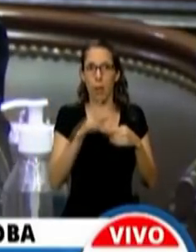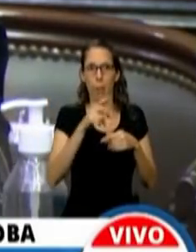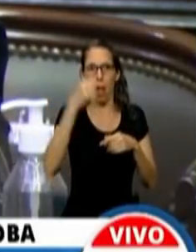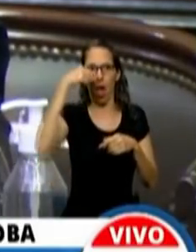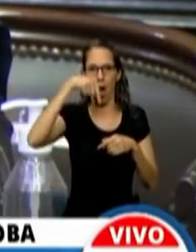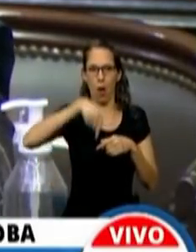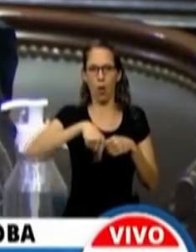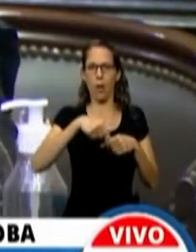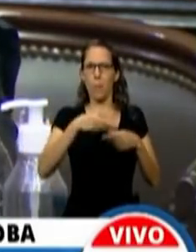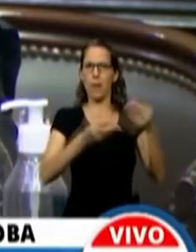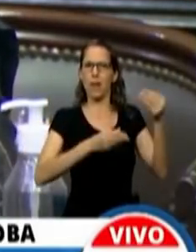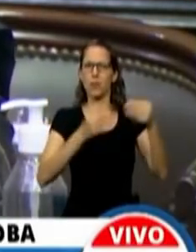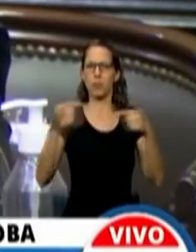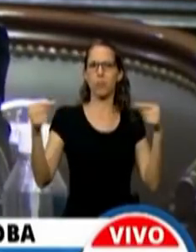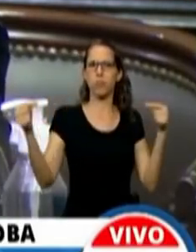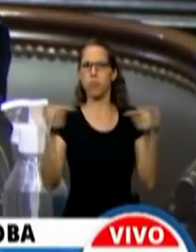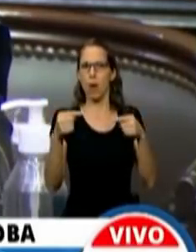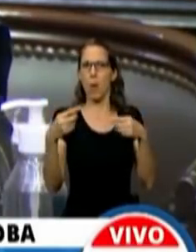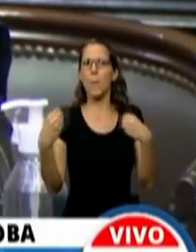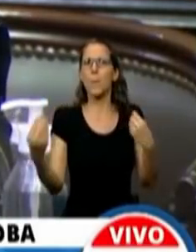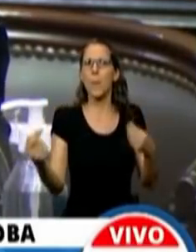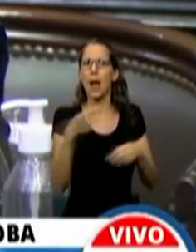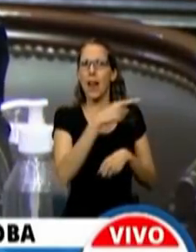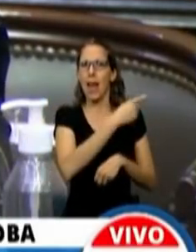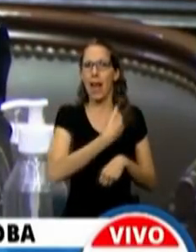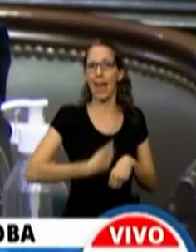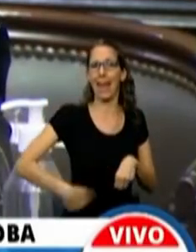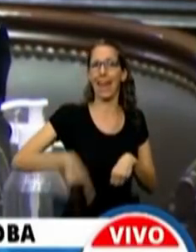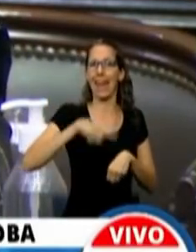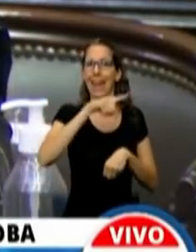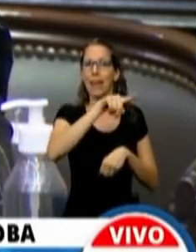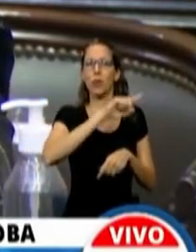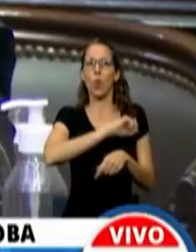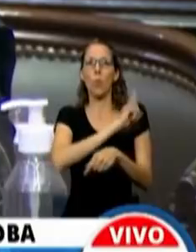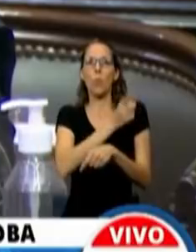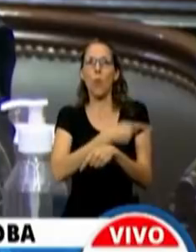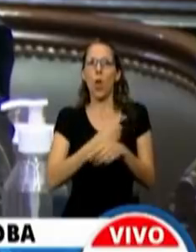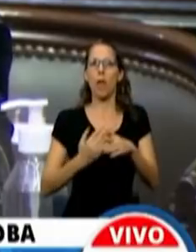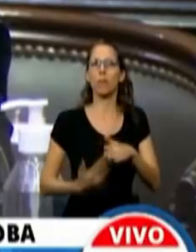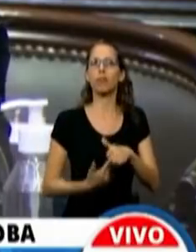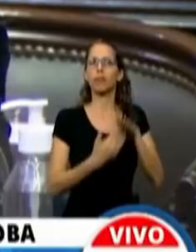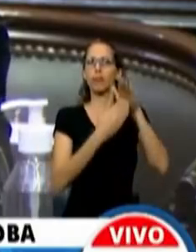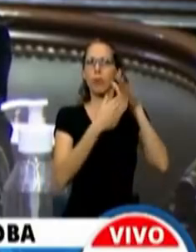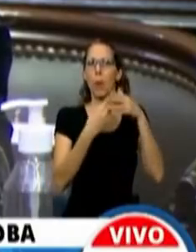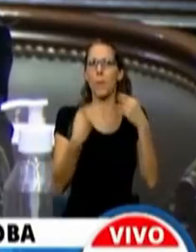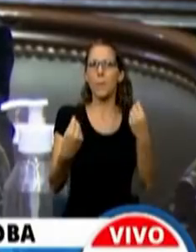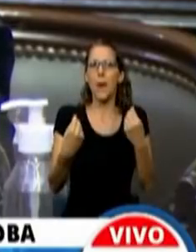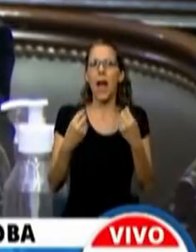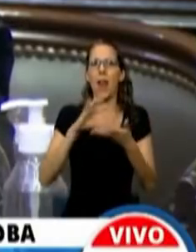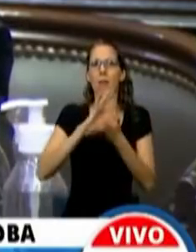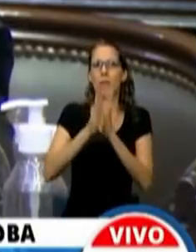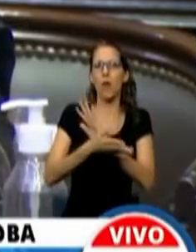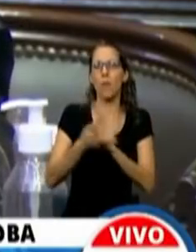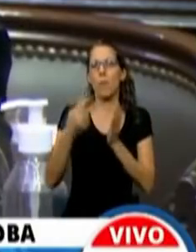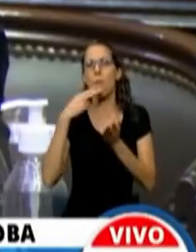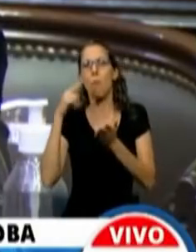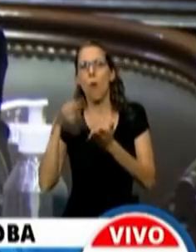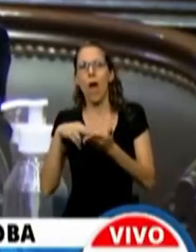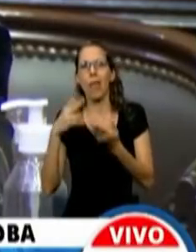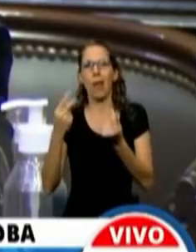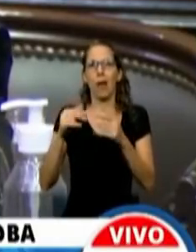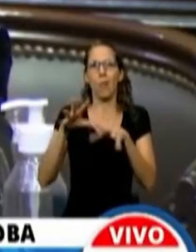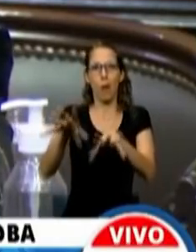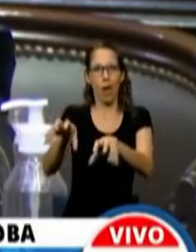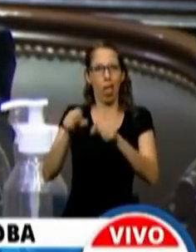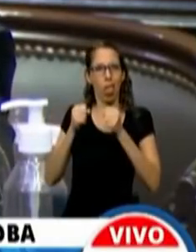como te digo recién. Me quedé para que esto no pasara. En su momento decidí no ir de viaje